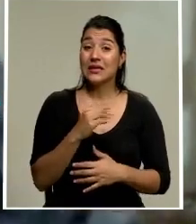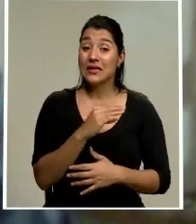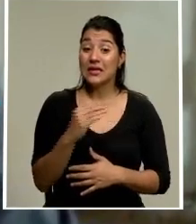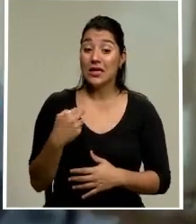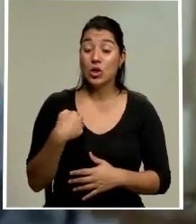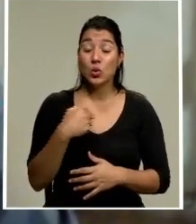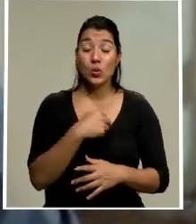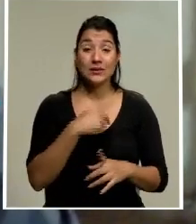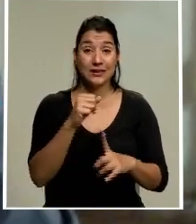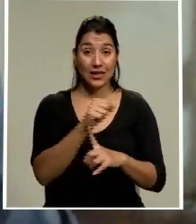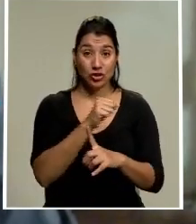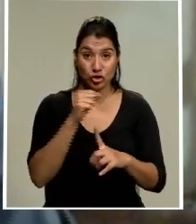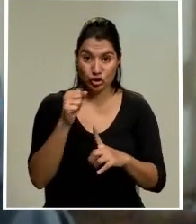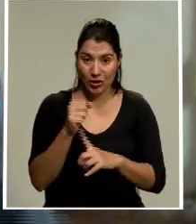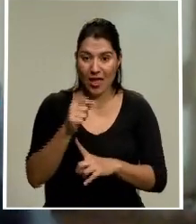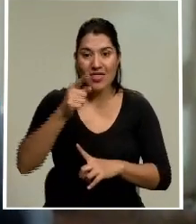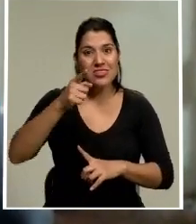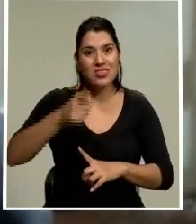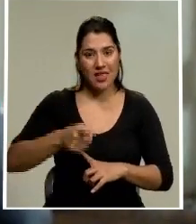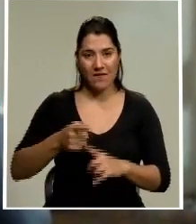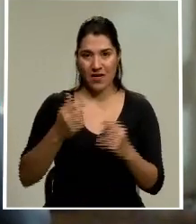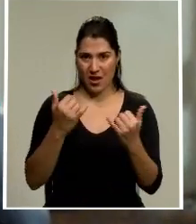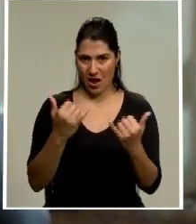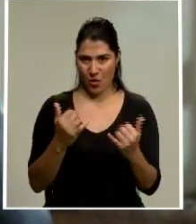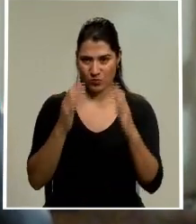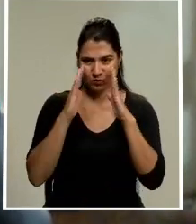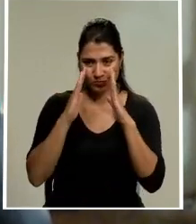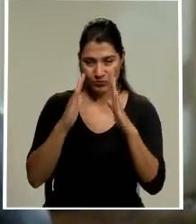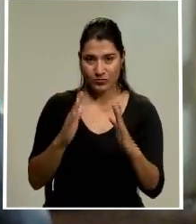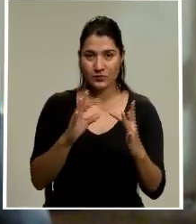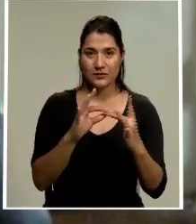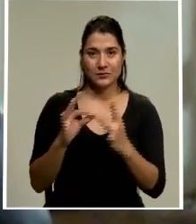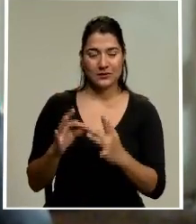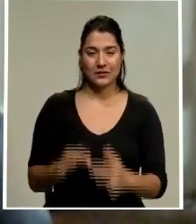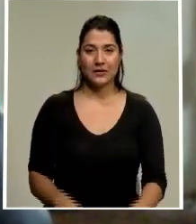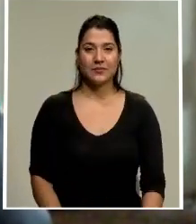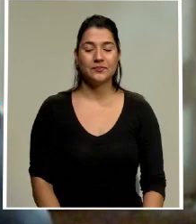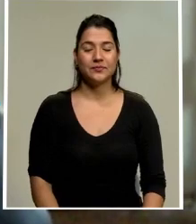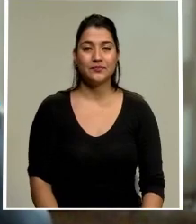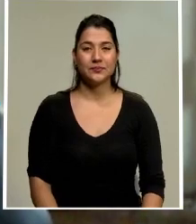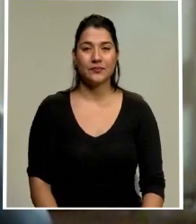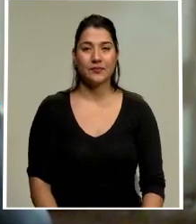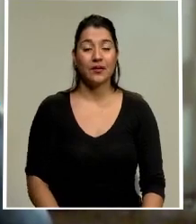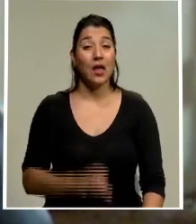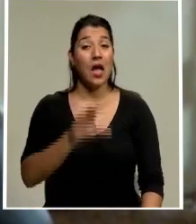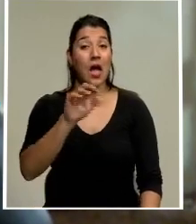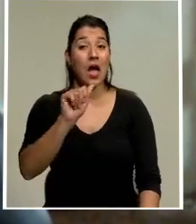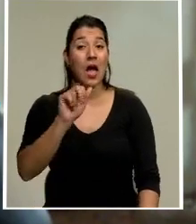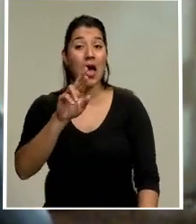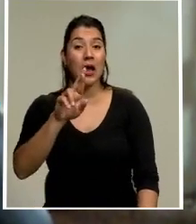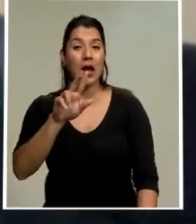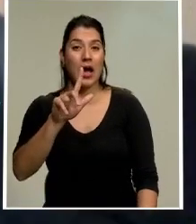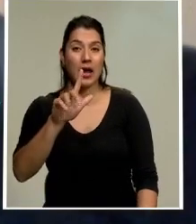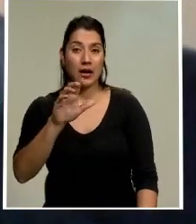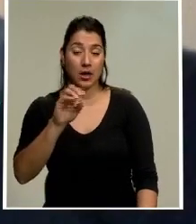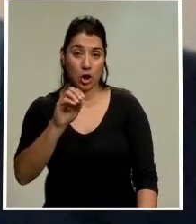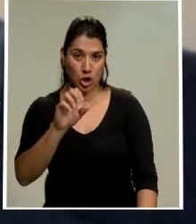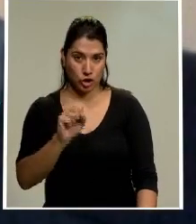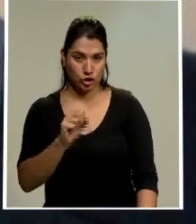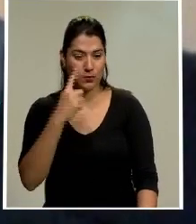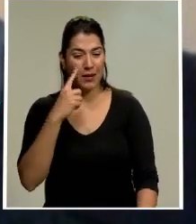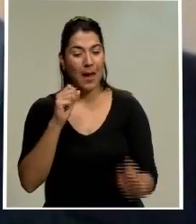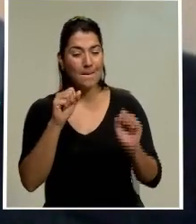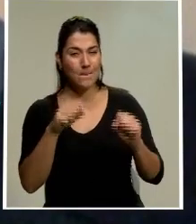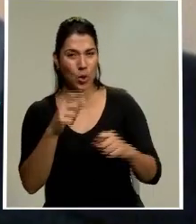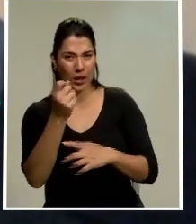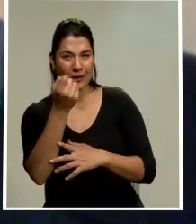nuestra sociedad tiene que poner una especial atención. Don Carlos, para comprender un